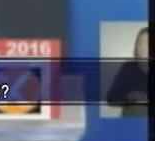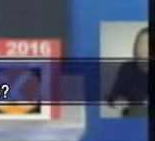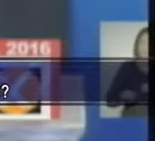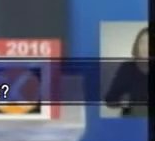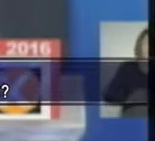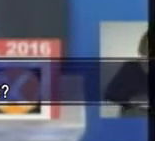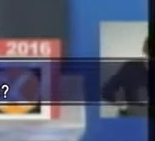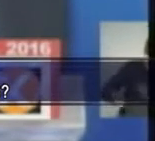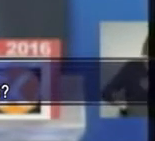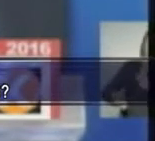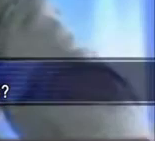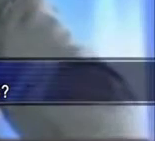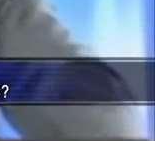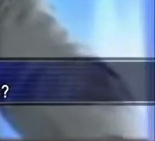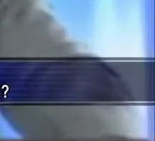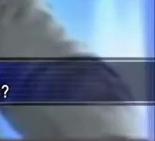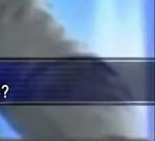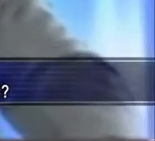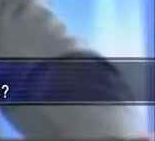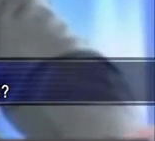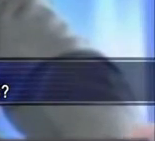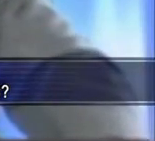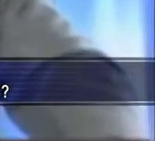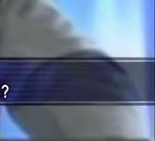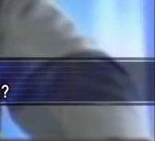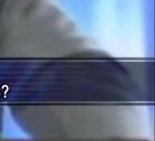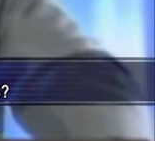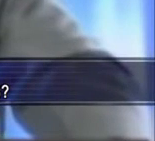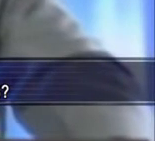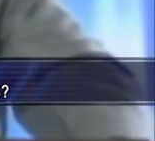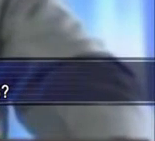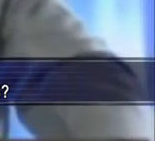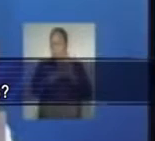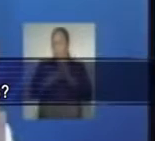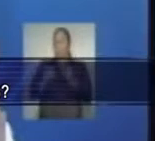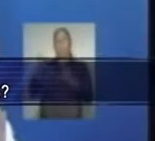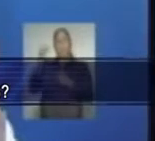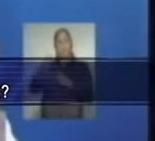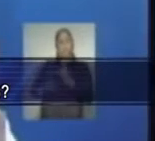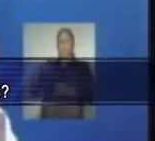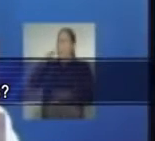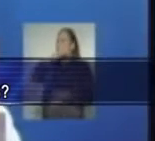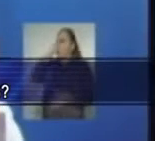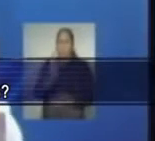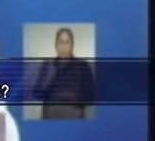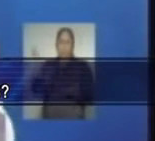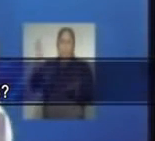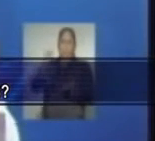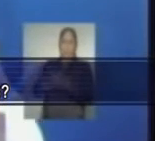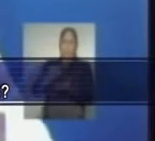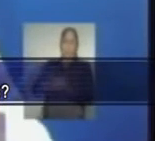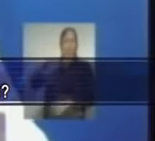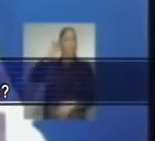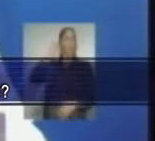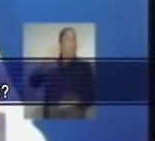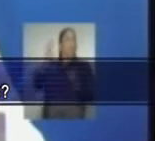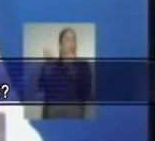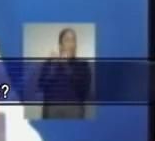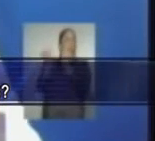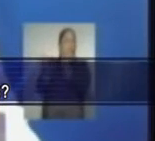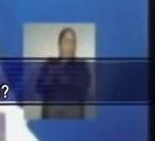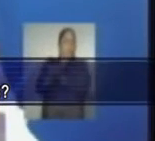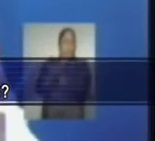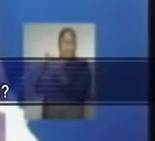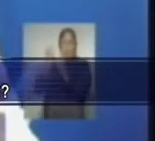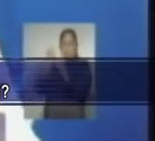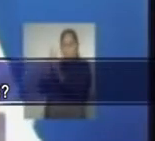ideas entre ambos candidatos. Si el candidato Kuczynski propone algo, que la candidata Fujimori diga si está de acuerdo o no está de acuerdo y por